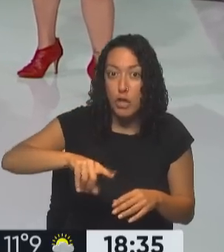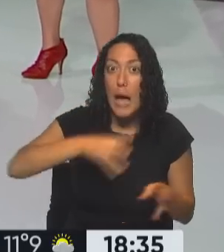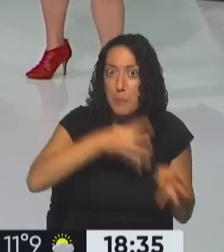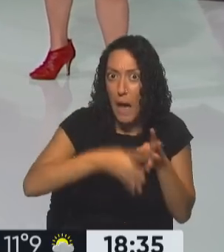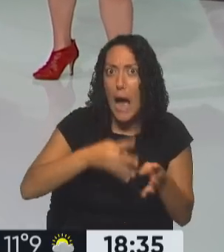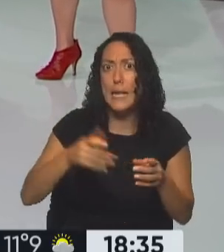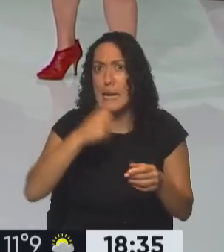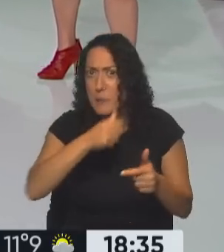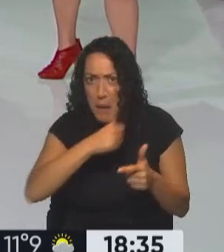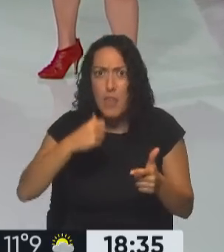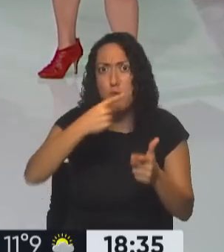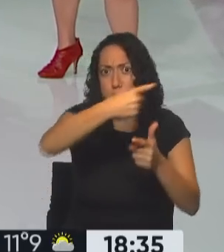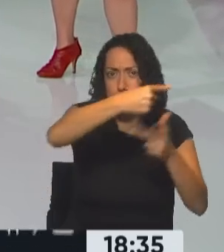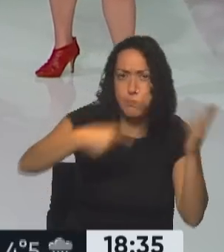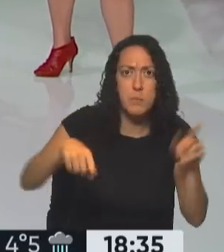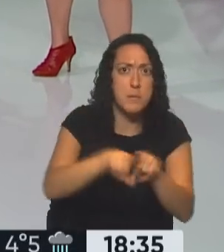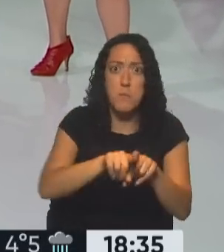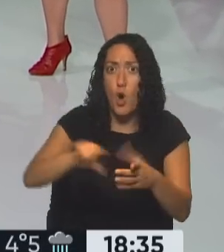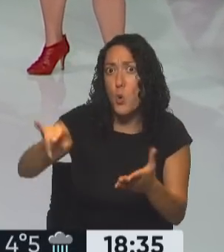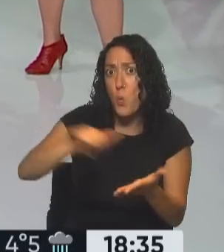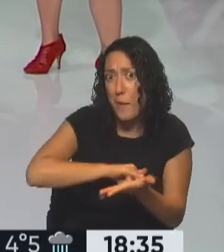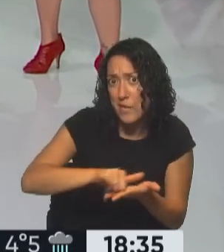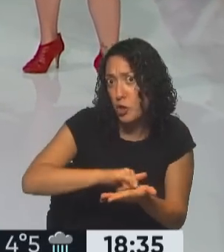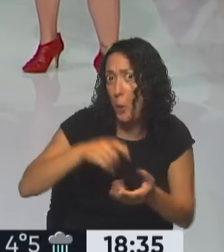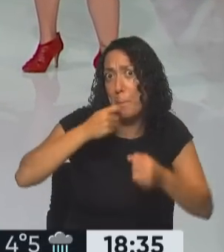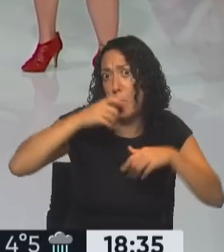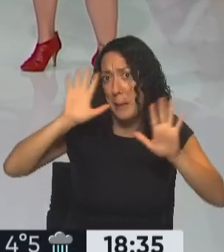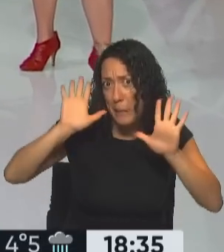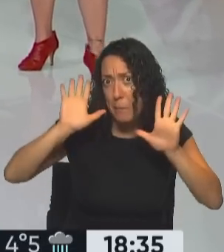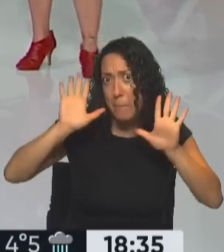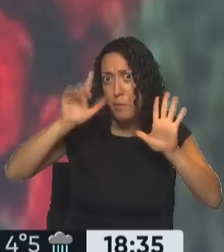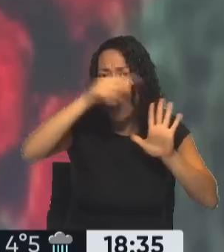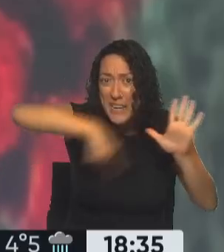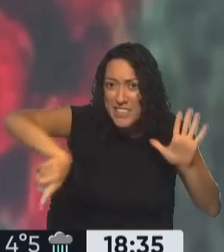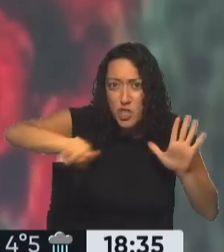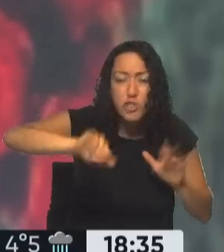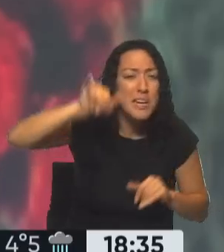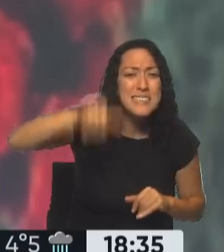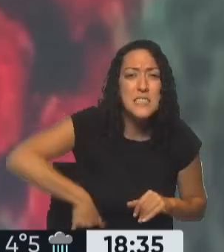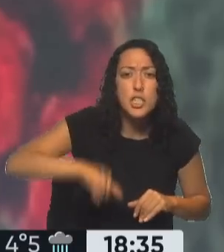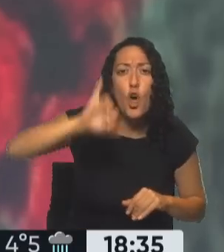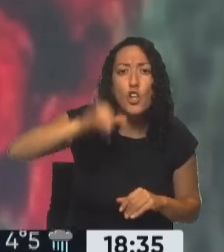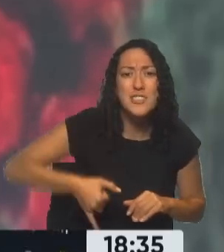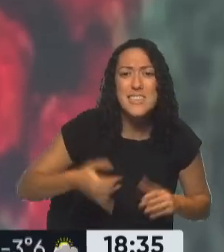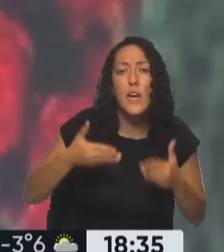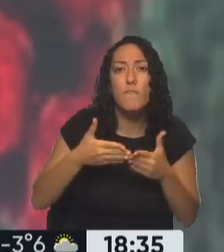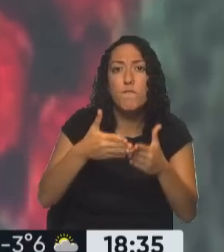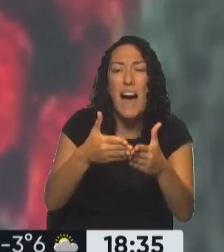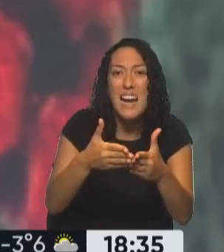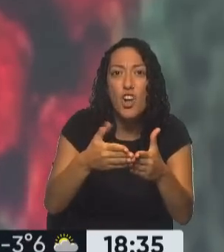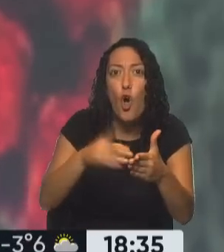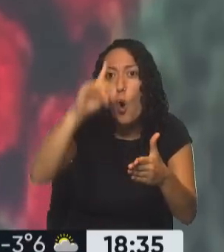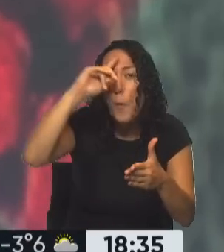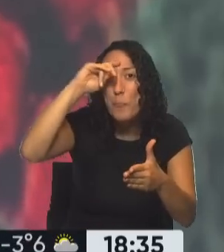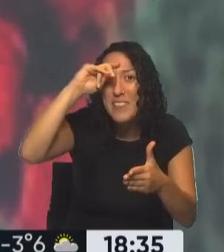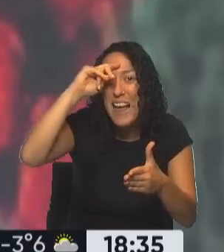con medicina, como Nueva York, por ejemplo, donde debieron recurrir a barcos hospital